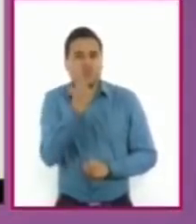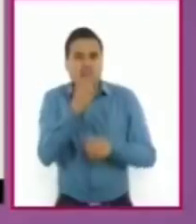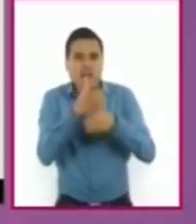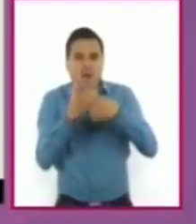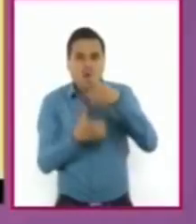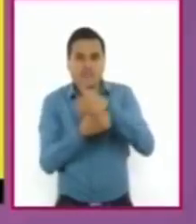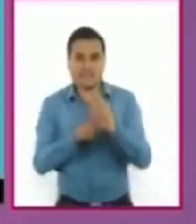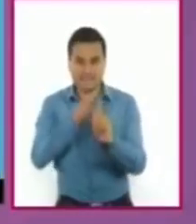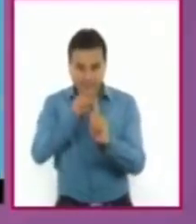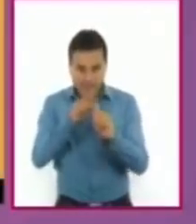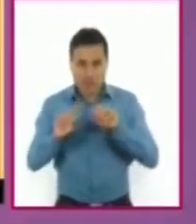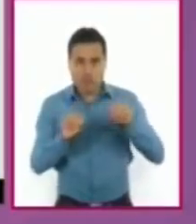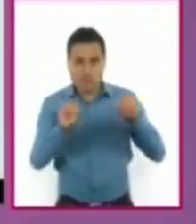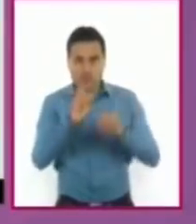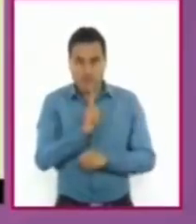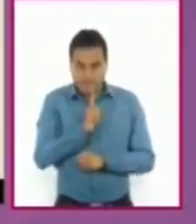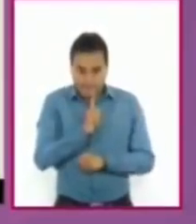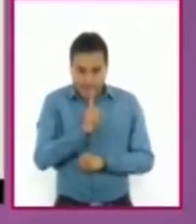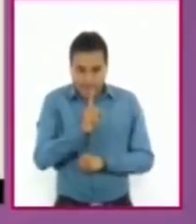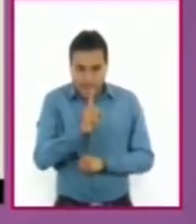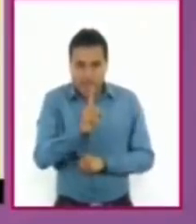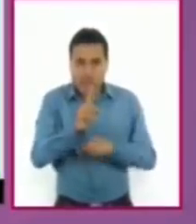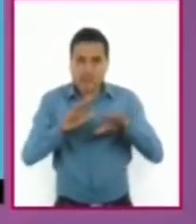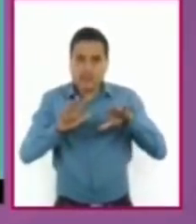movimiento cambie su dirección?